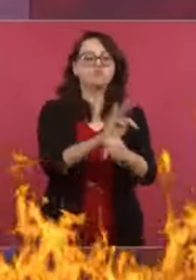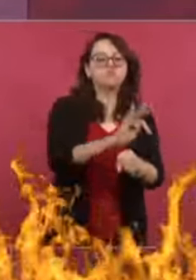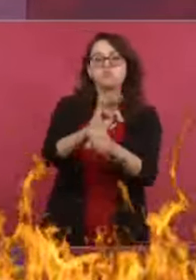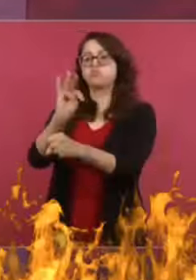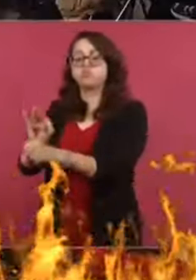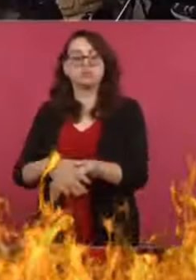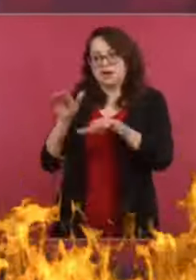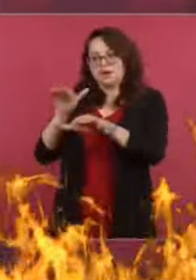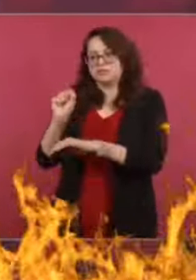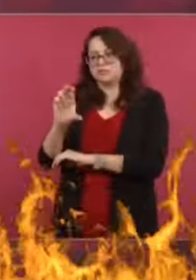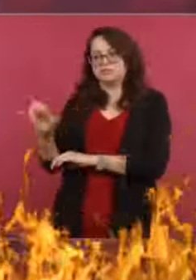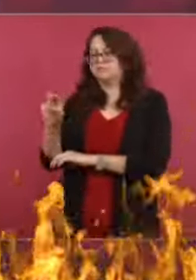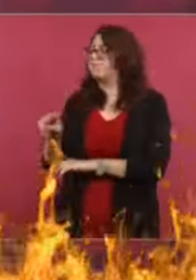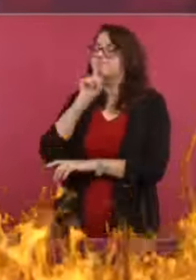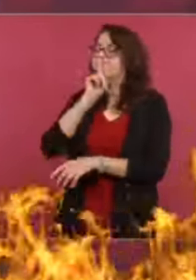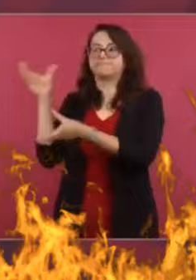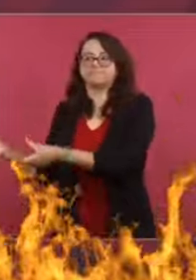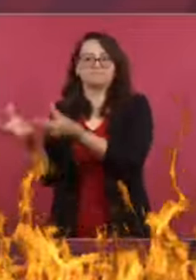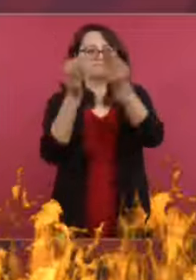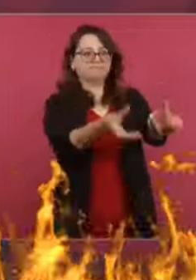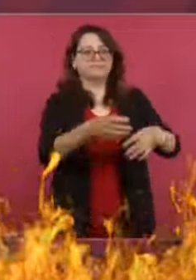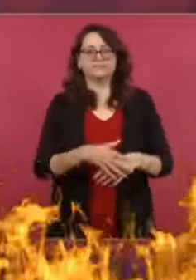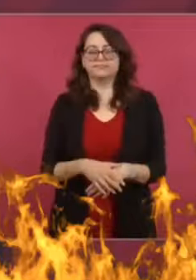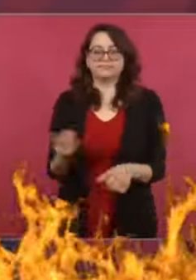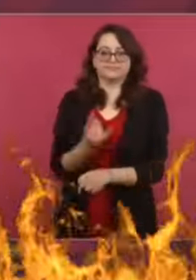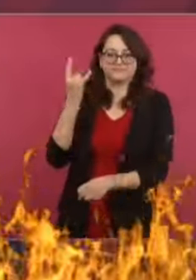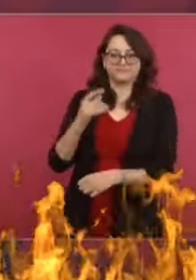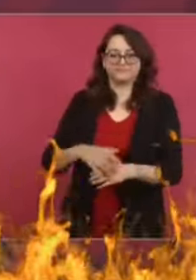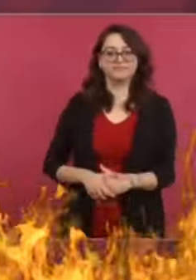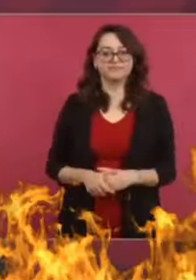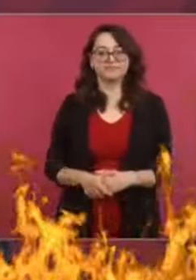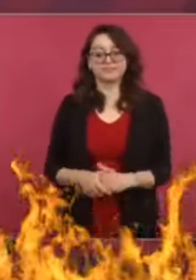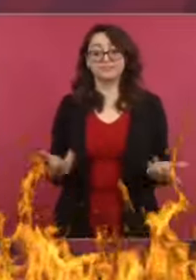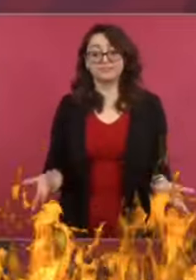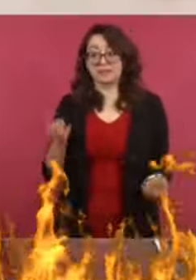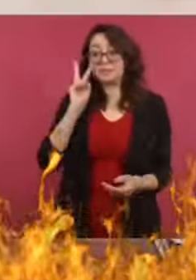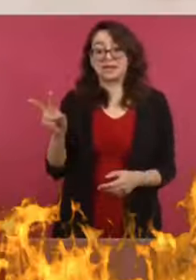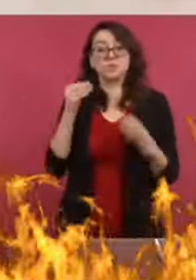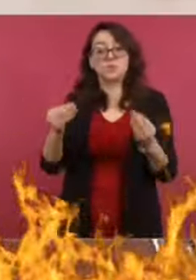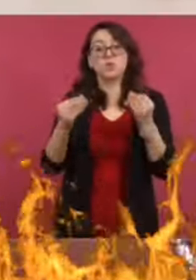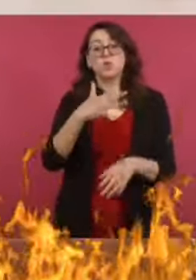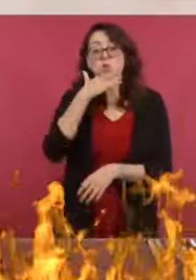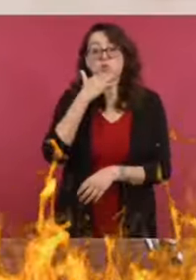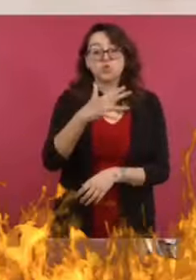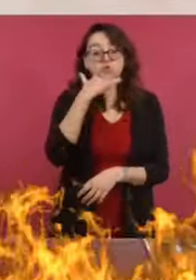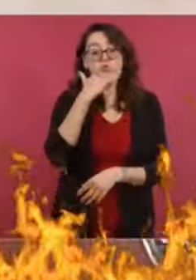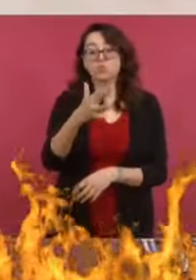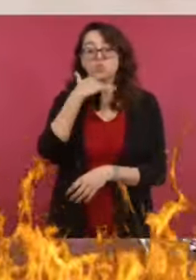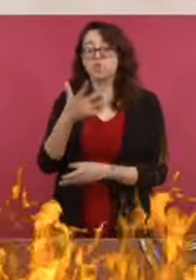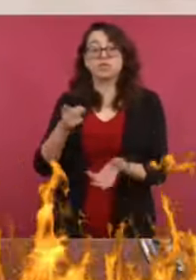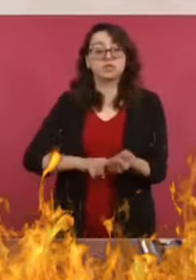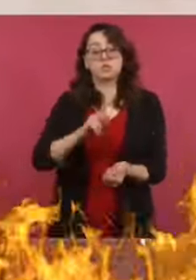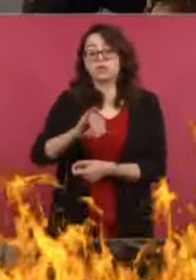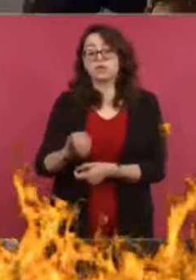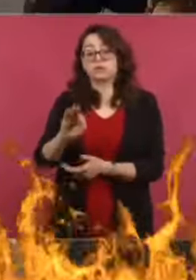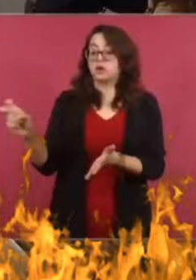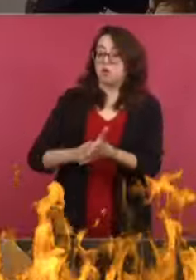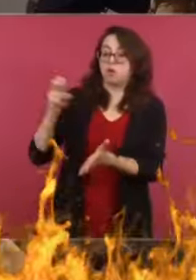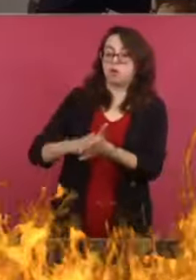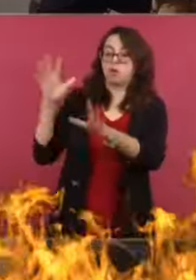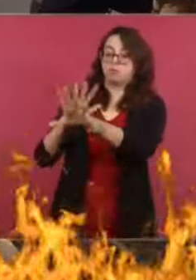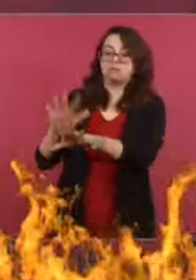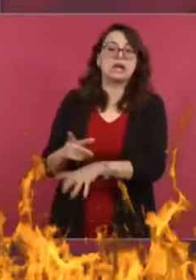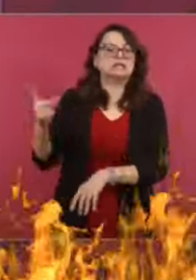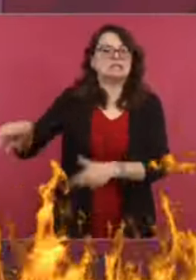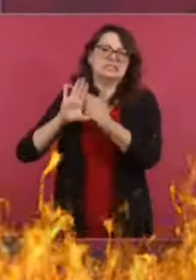jueces y magistrados. Por eso sí hace falta una reforma al Poder Judicial. Una reforma al Poder Judicial. Y no deben de enojarse